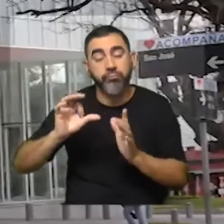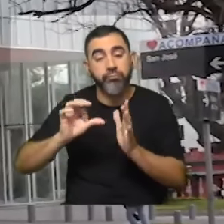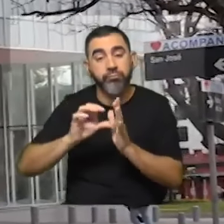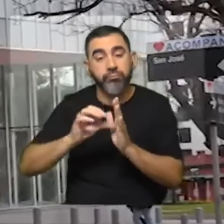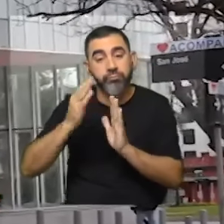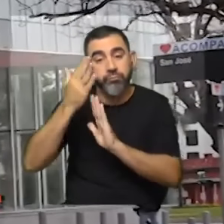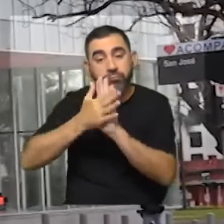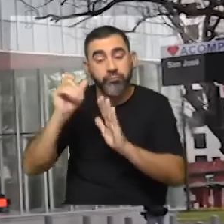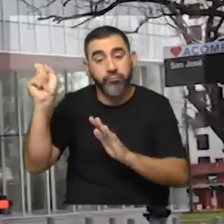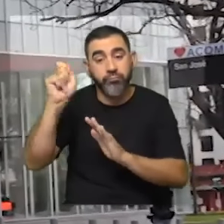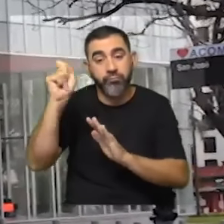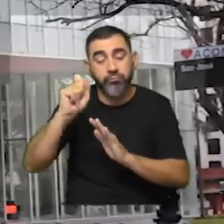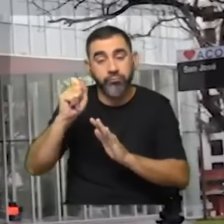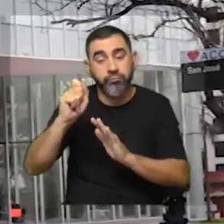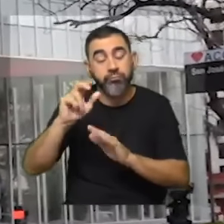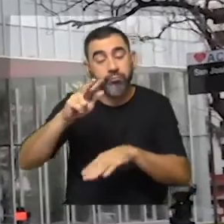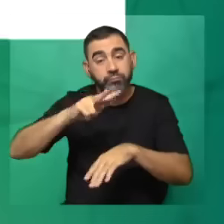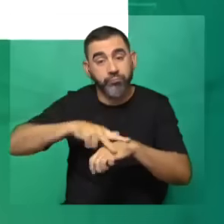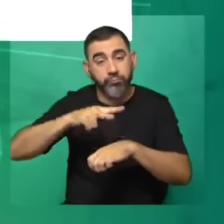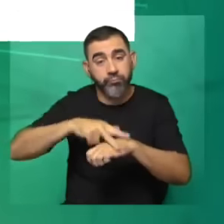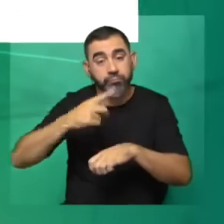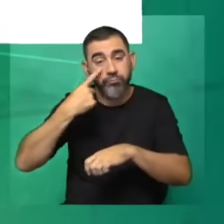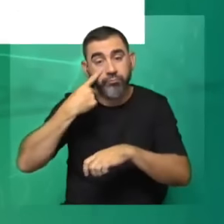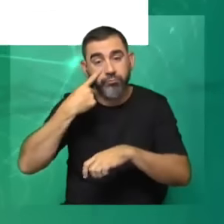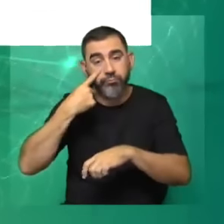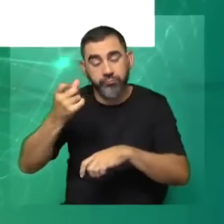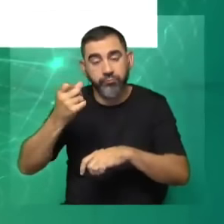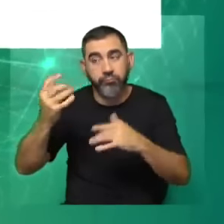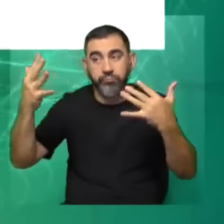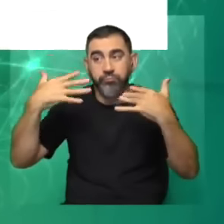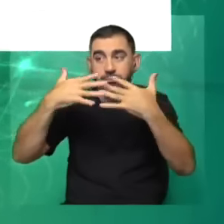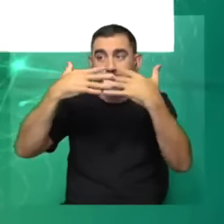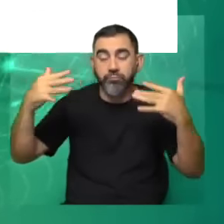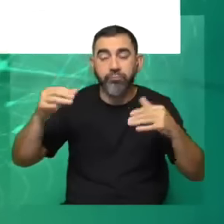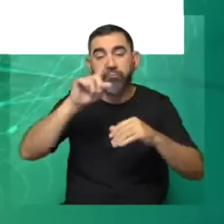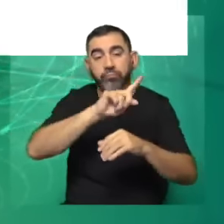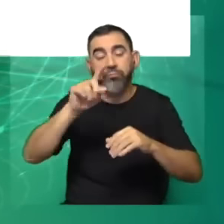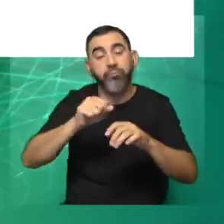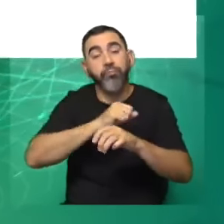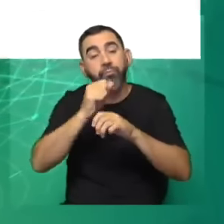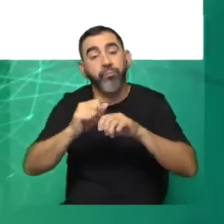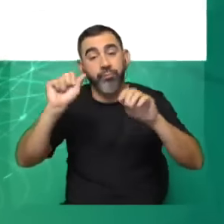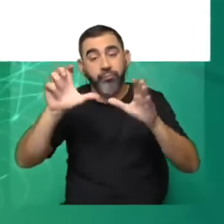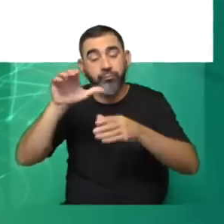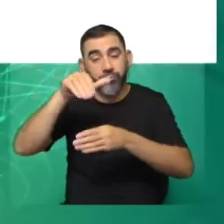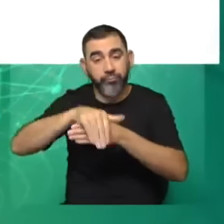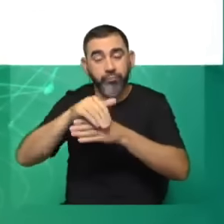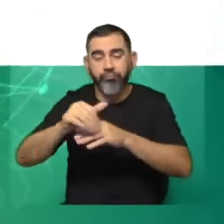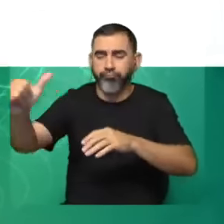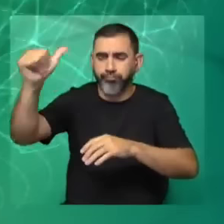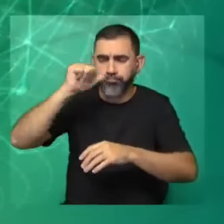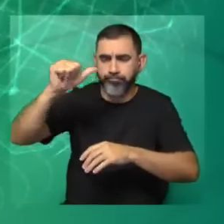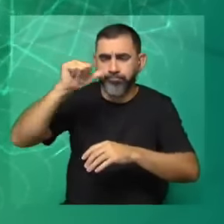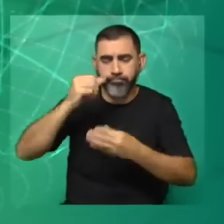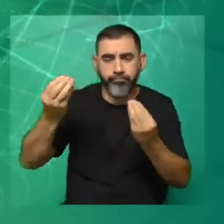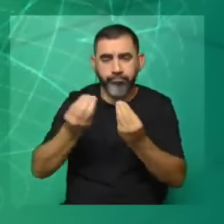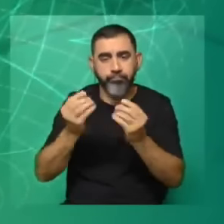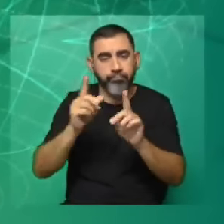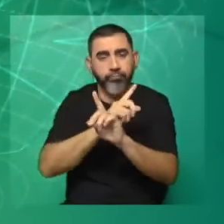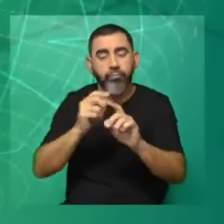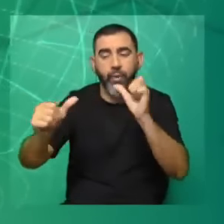Nacional de emergencias inae recomienda evitar permanecer al aire libre entre las 11 y las 18 horas beber líquido en abundancia y no